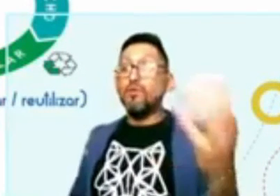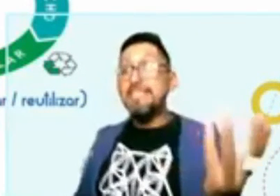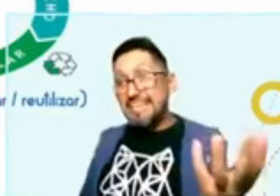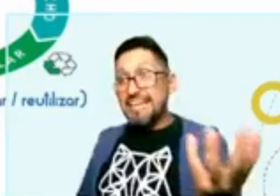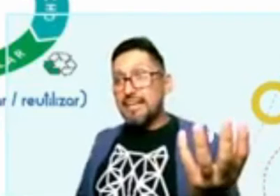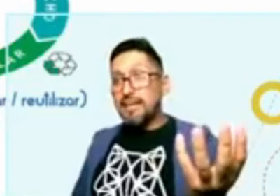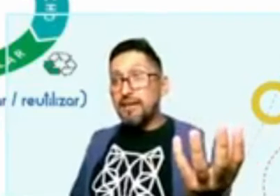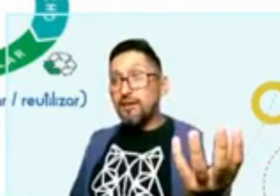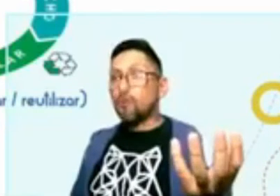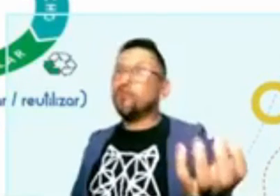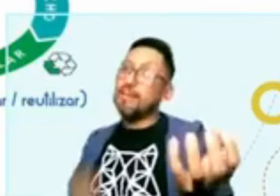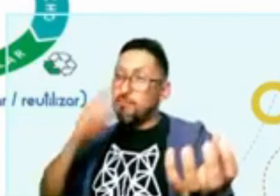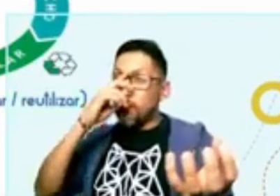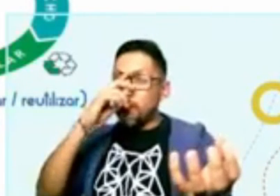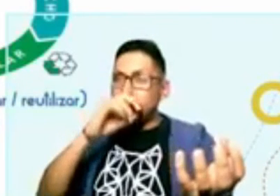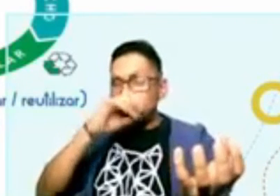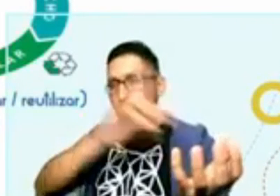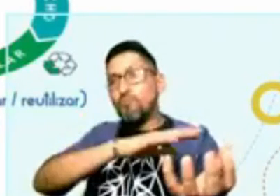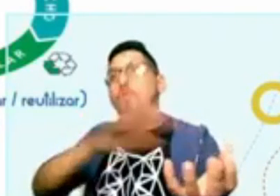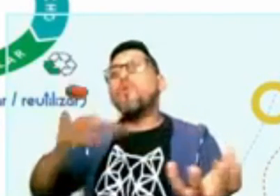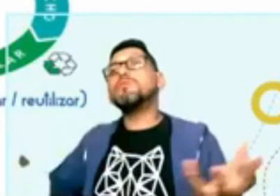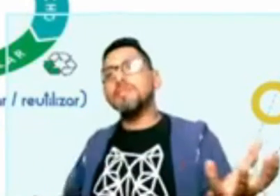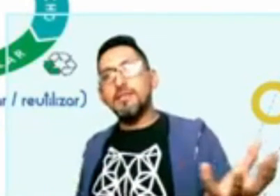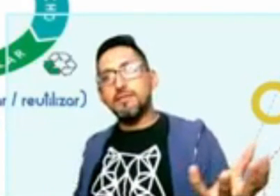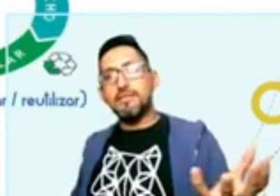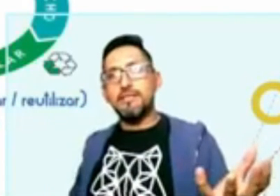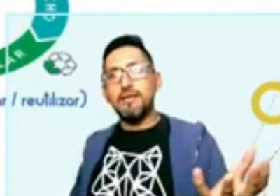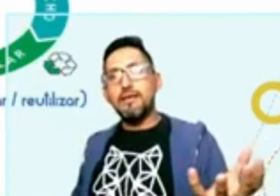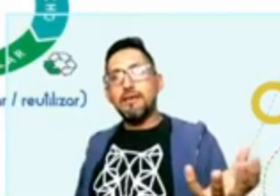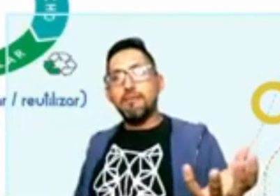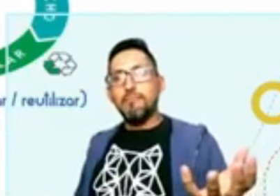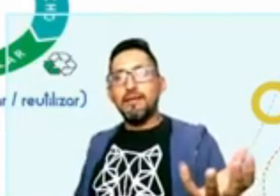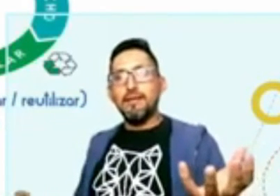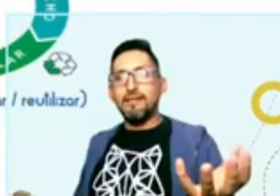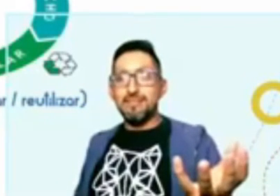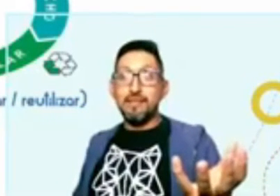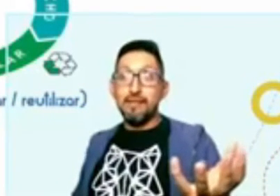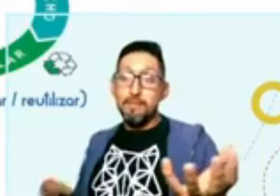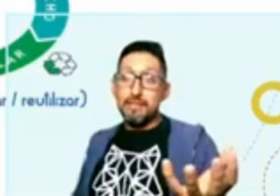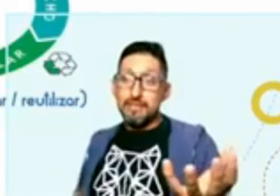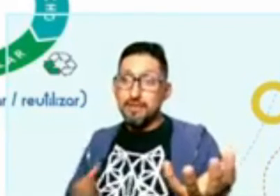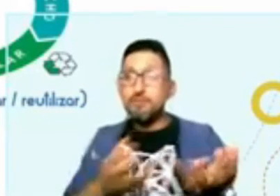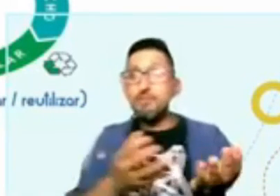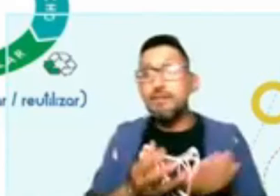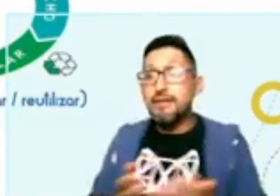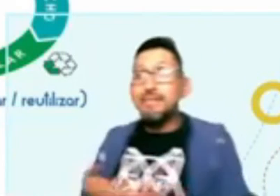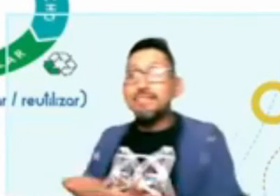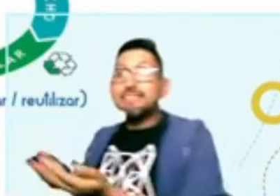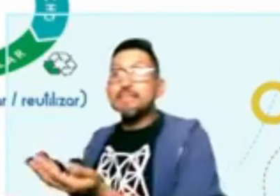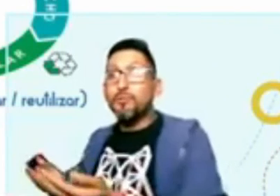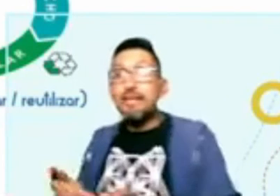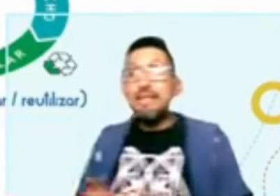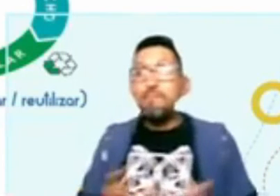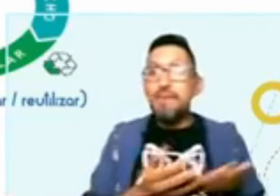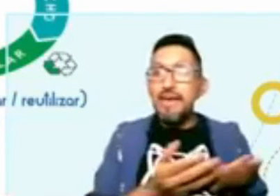el unicel con el que envuelven muchas de las cosas que se venden de perecederos